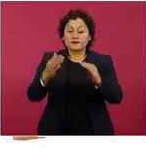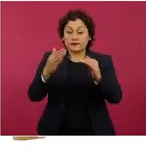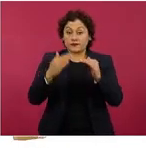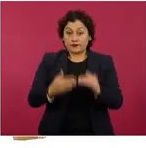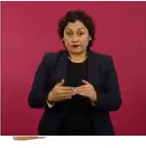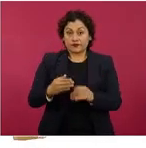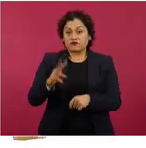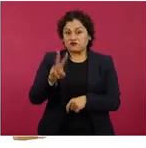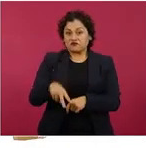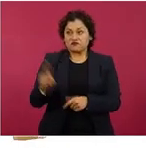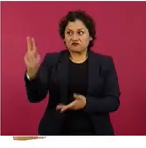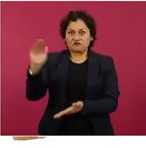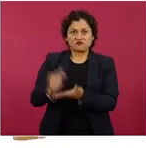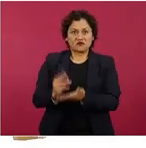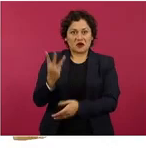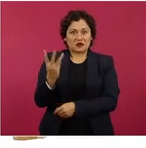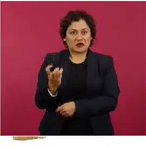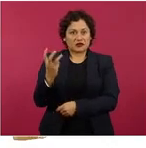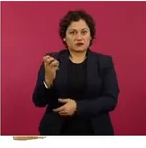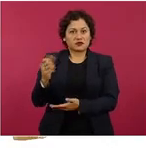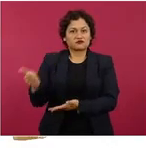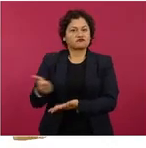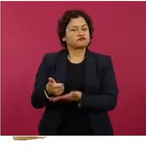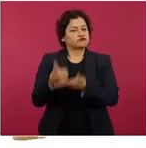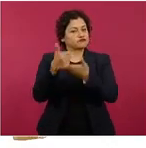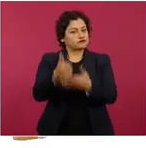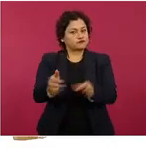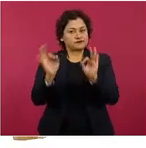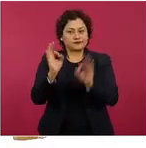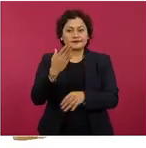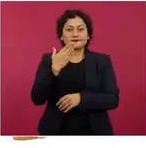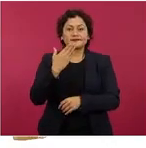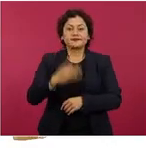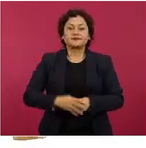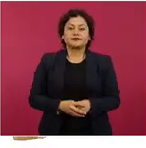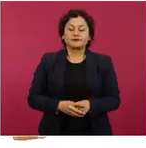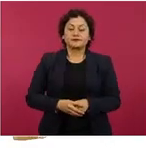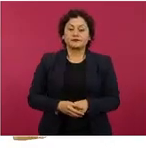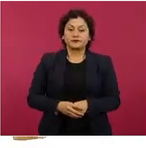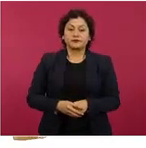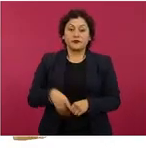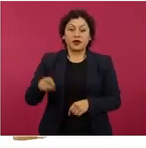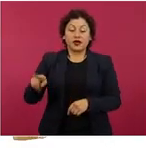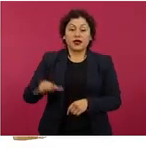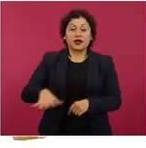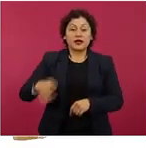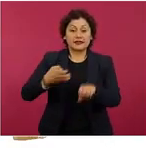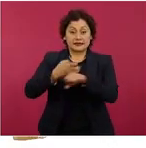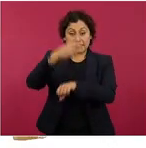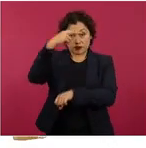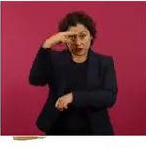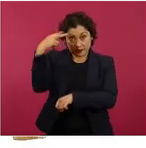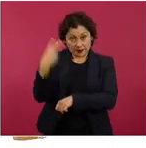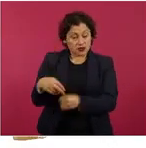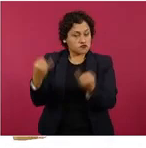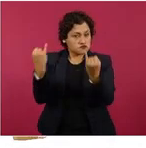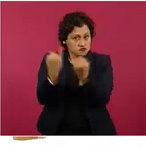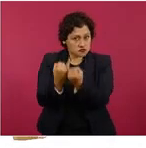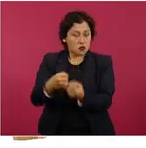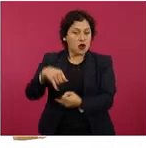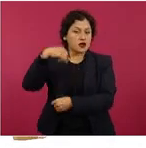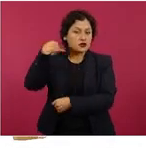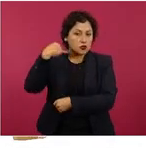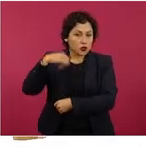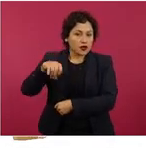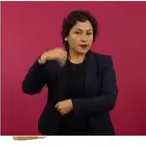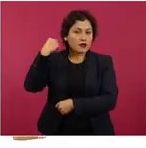pesos de diferencia en favor del consumidor. Y tenemos ejemplos en Tultepec, Estado de México, en Yucatán, en